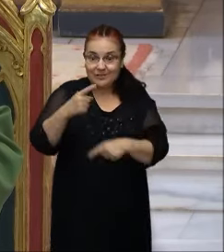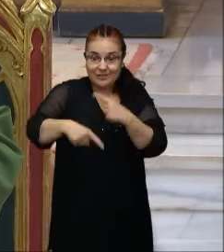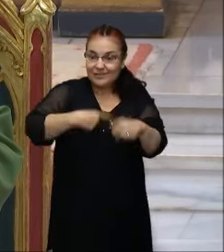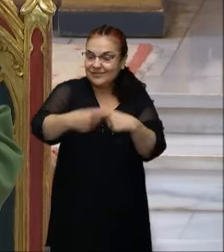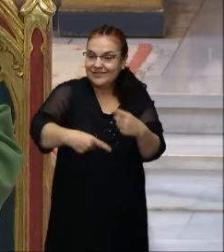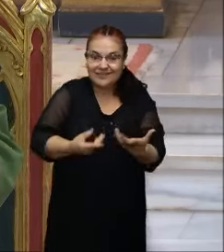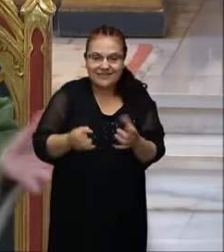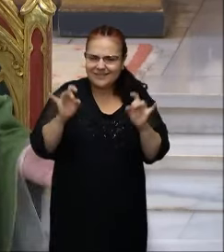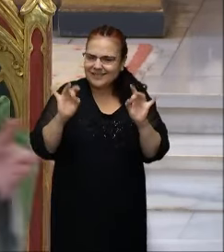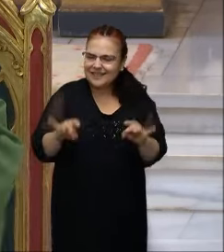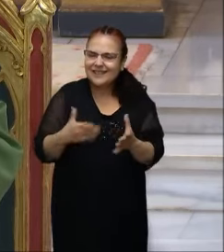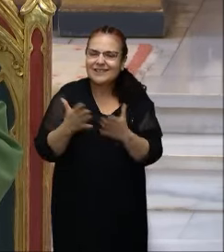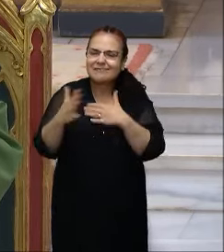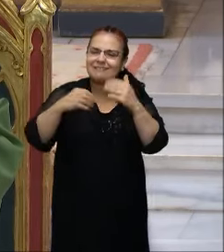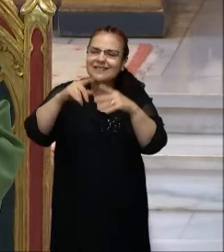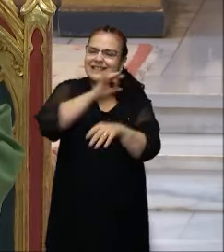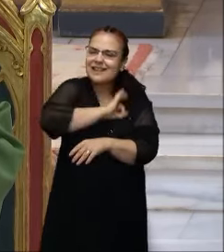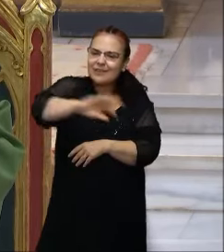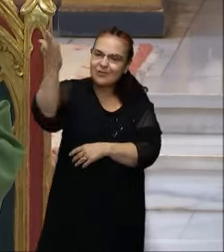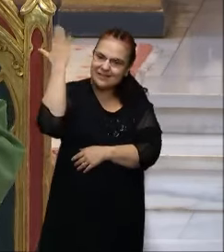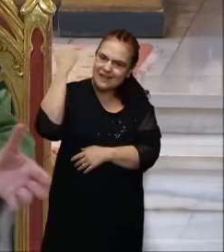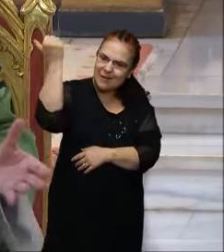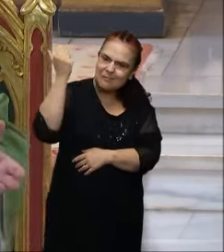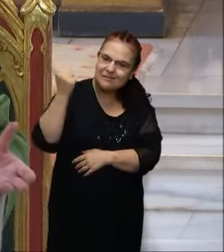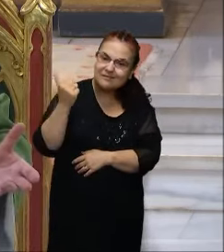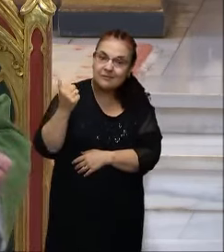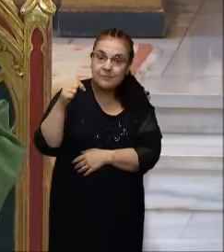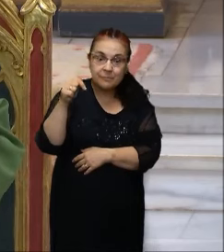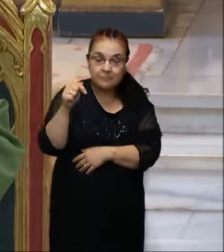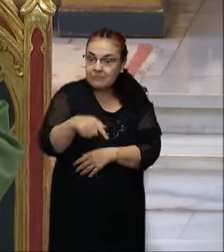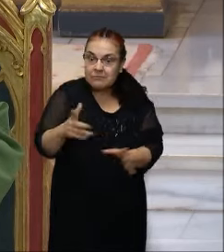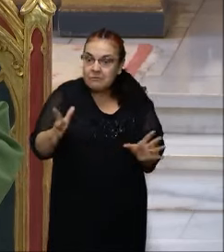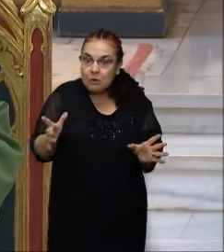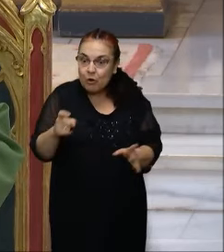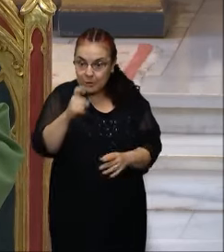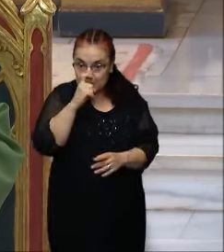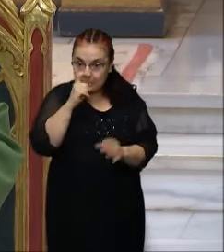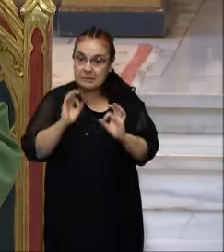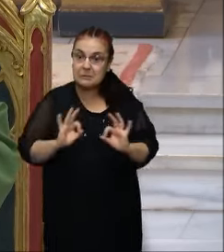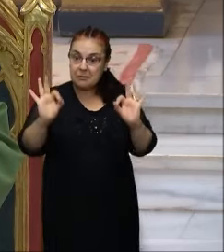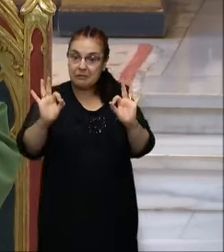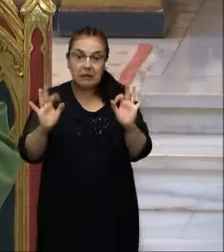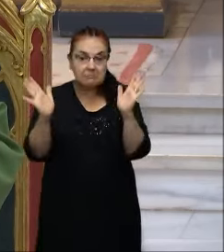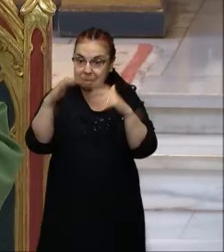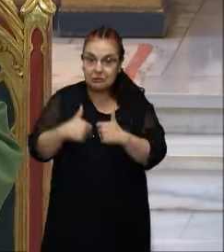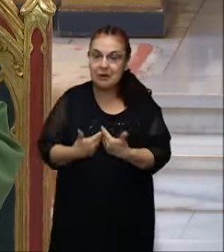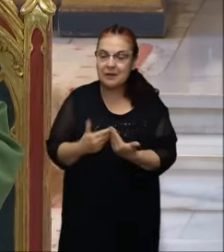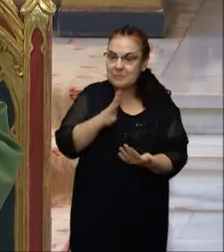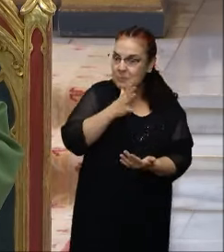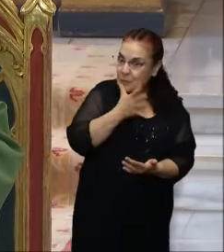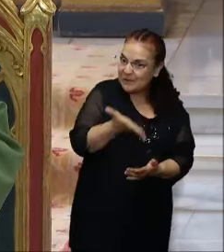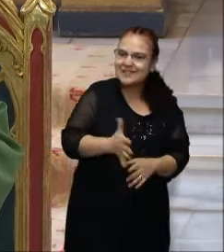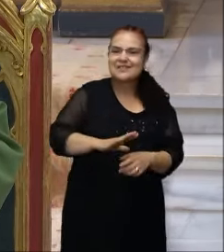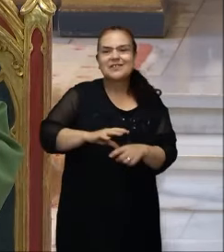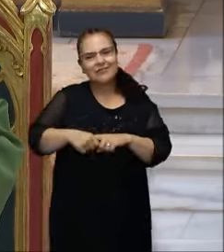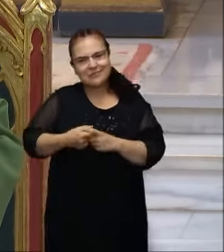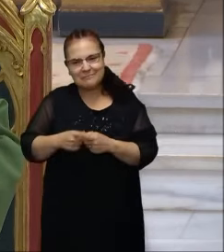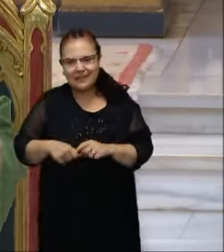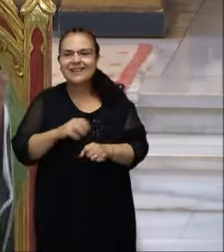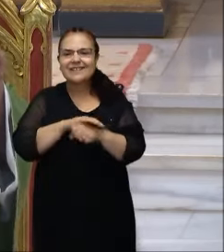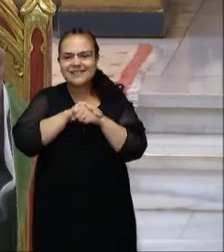del Señor, que nos llama. Hoy, como no tenemos una memoria especial, vamos a hacer la misa por los familiares y amigos, como